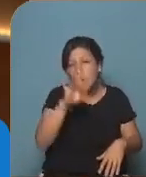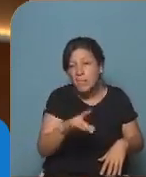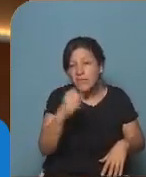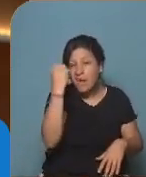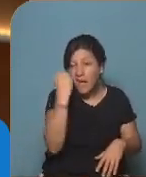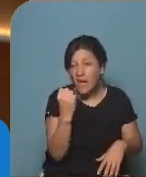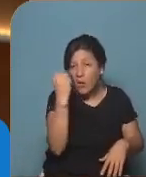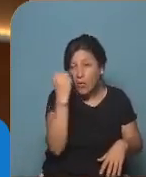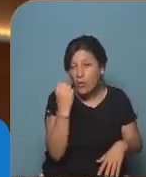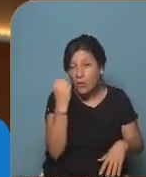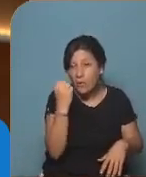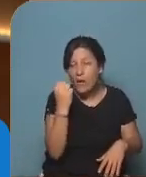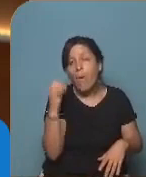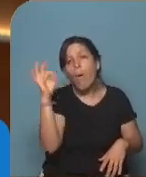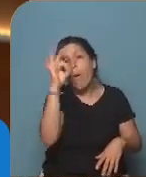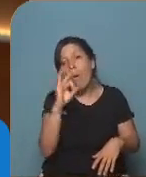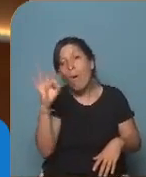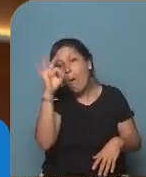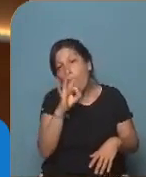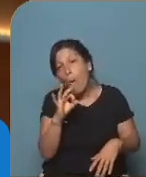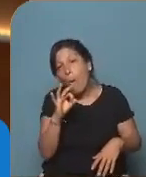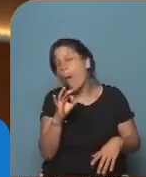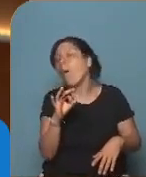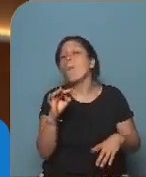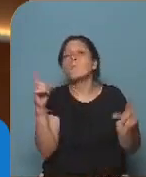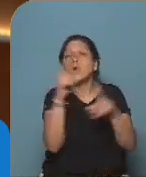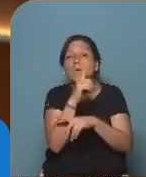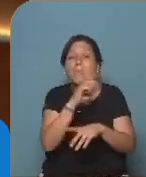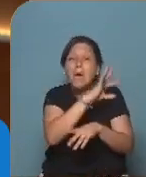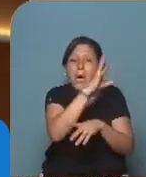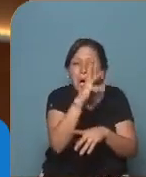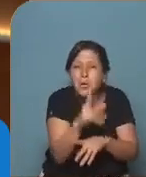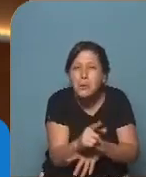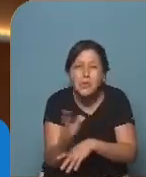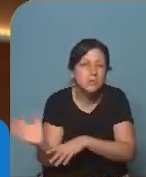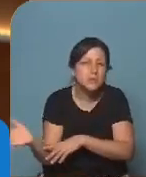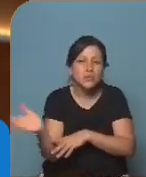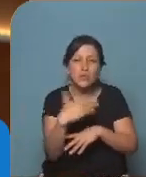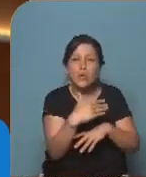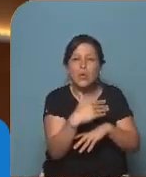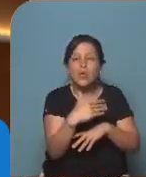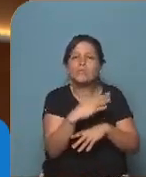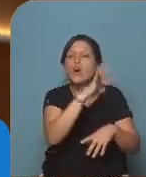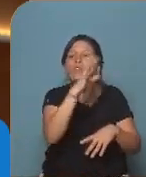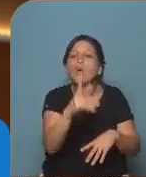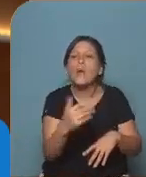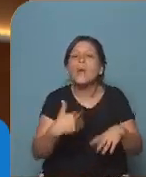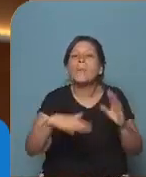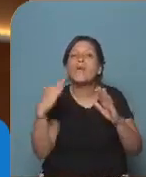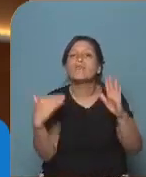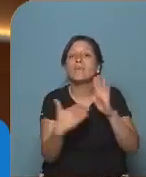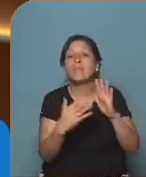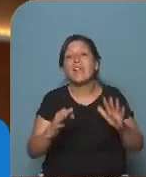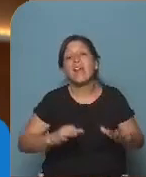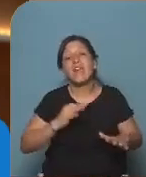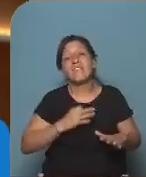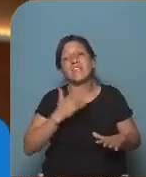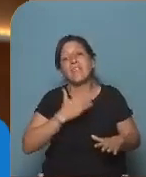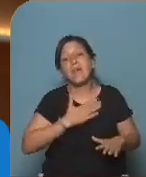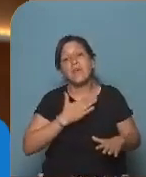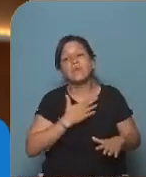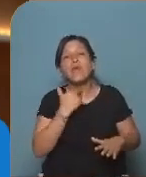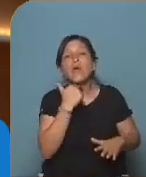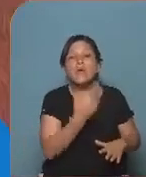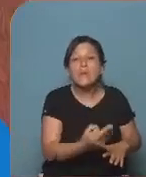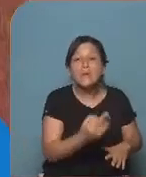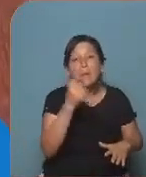económico, no es solamente porque nos robaron todo, también es porque nos robaron lo más preciado que tenemos, que es la vida de nuestros hijos, nuestros padres,